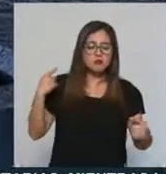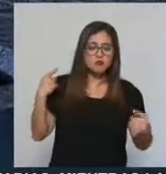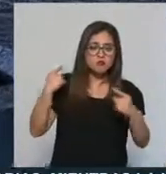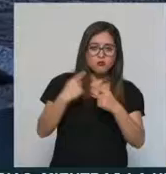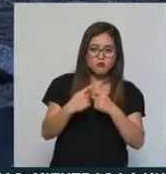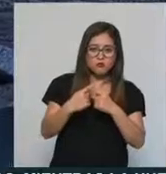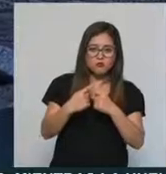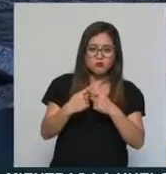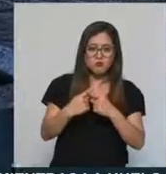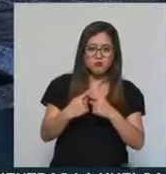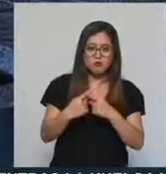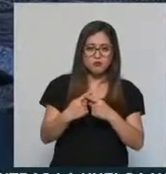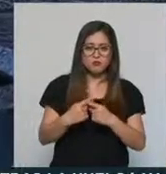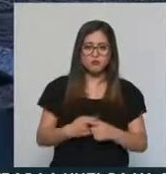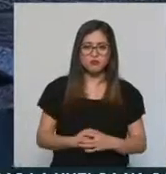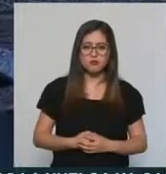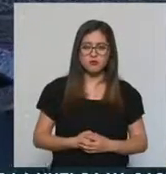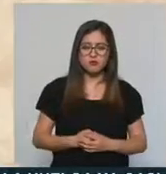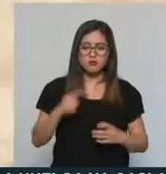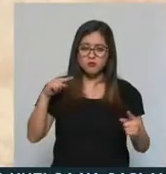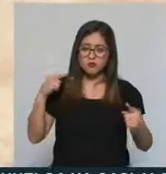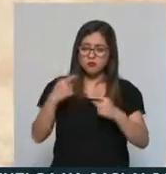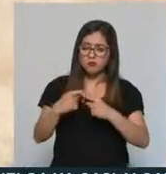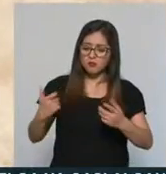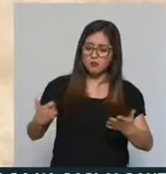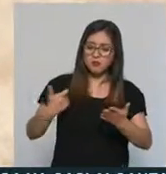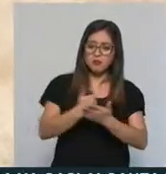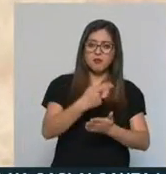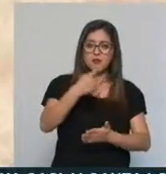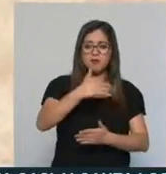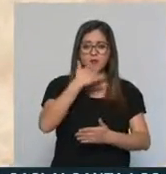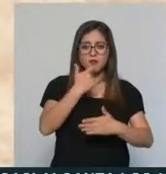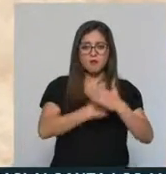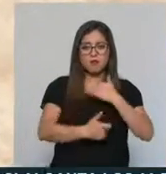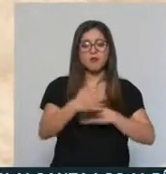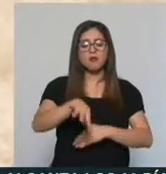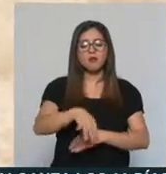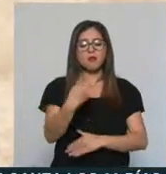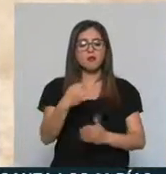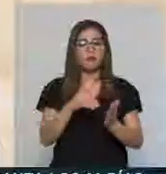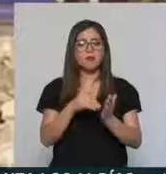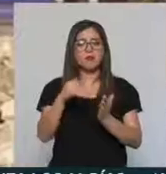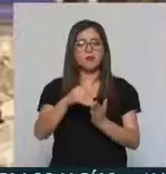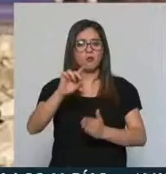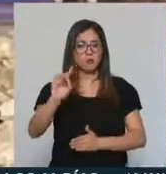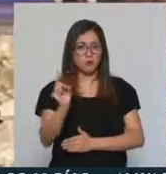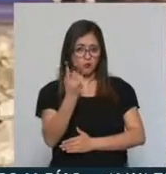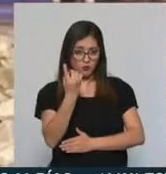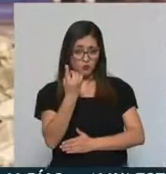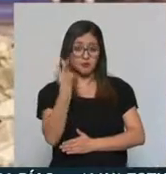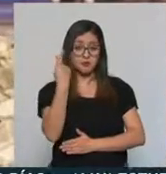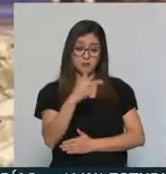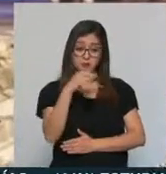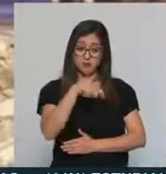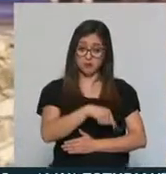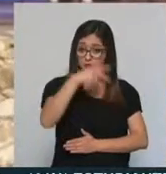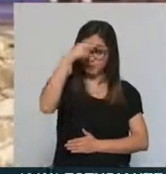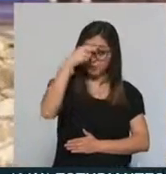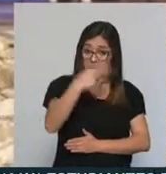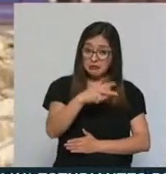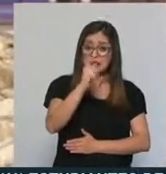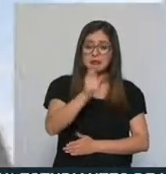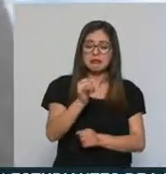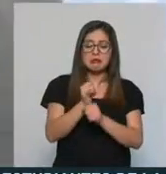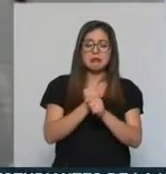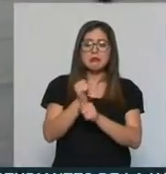también habría enviado sobornos a México por $14 millones. Sin embargo, en el caso de México, esta investigación no